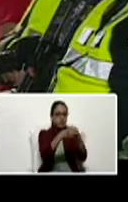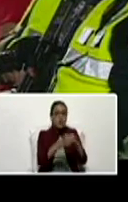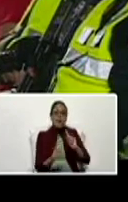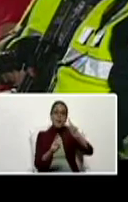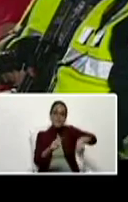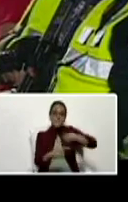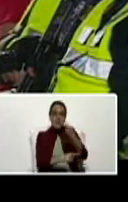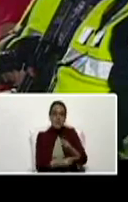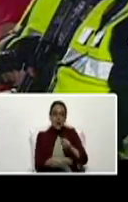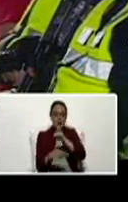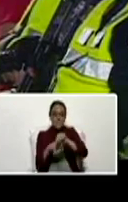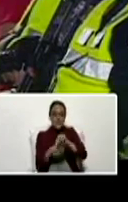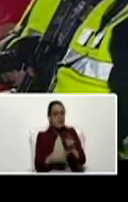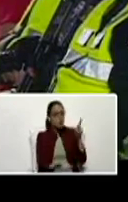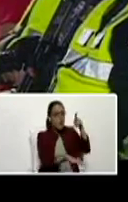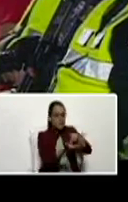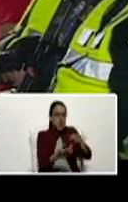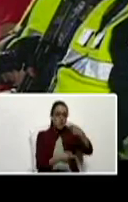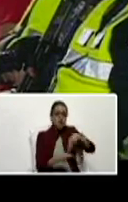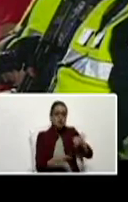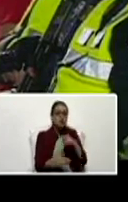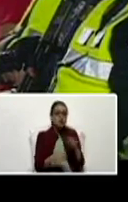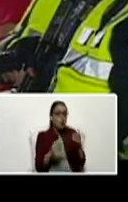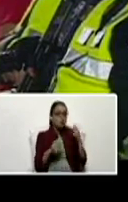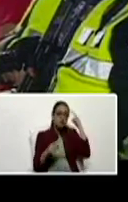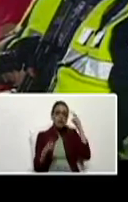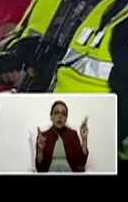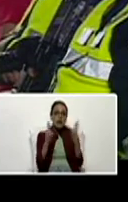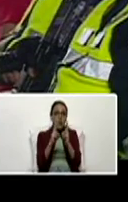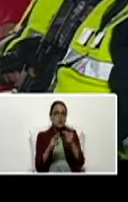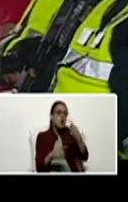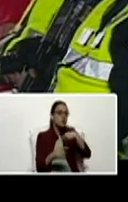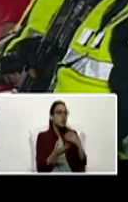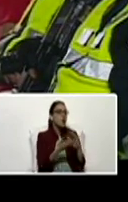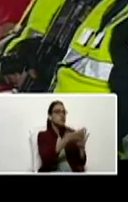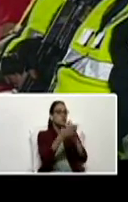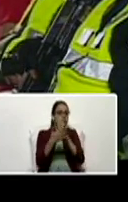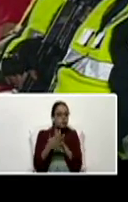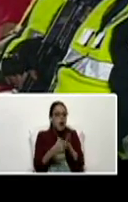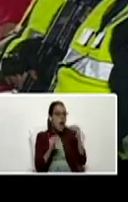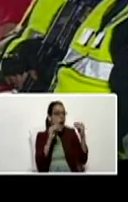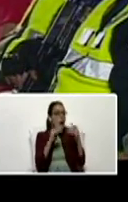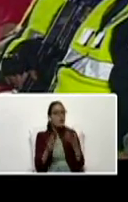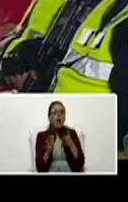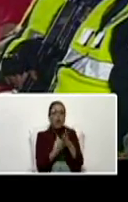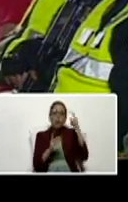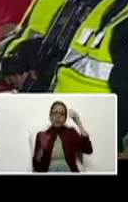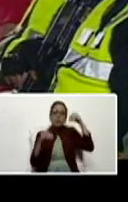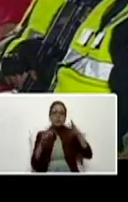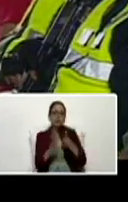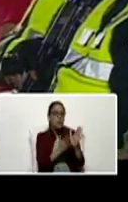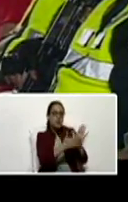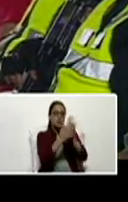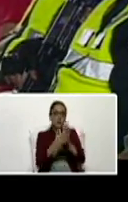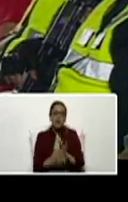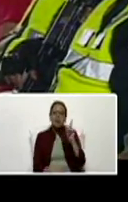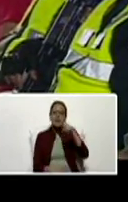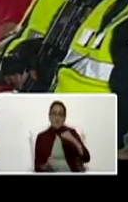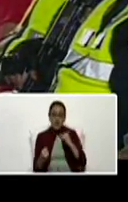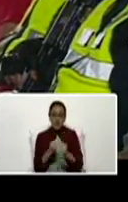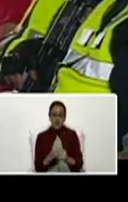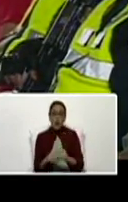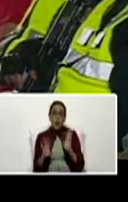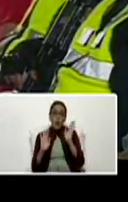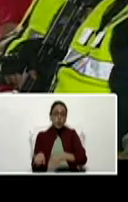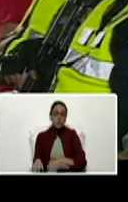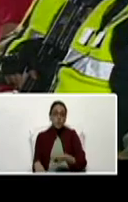Luis Villegas para también atender a esos comerciantes a esos productores y ya para finalizar presidente el